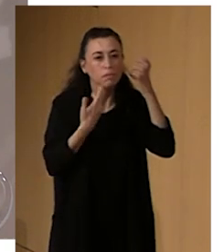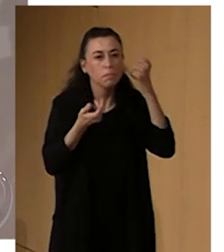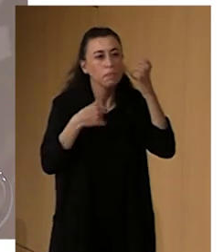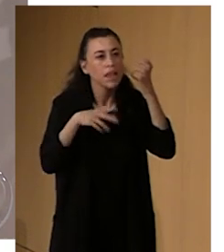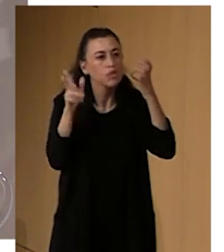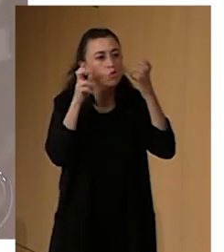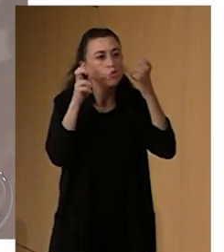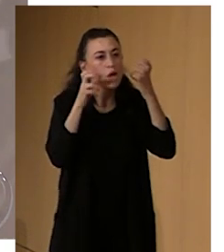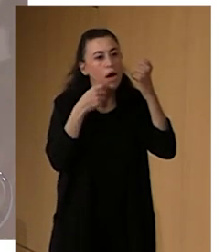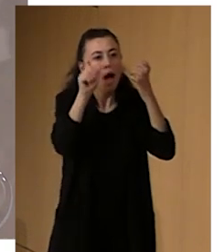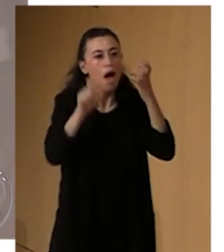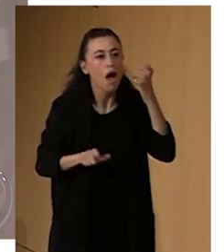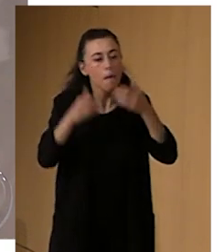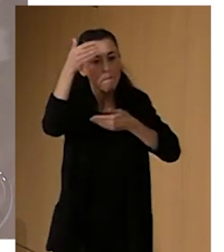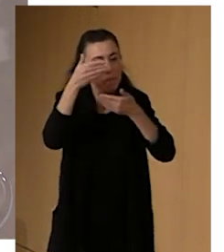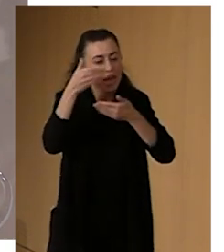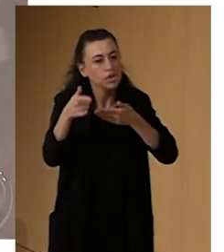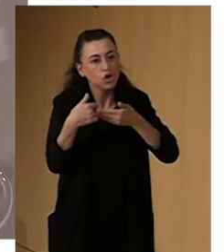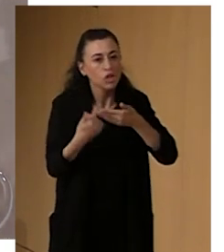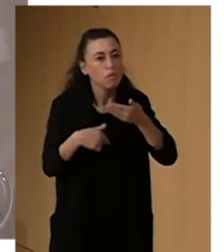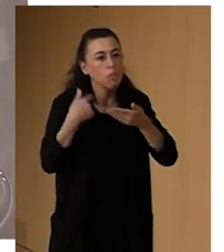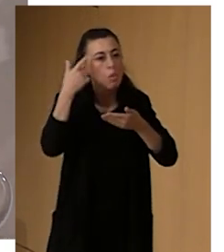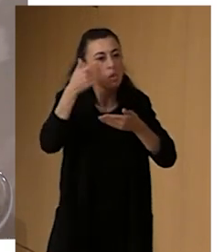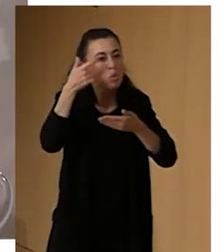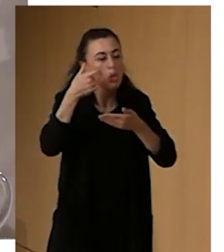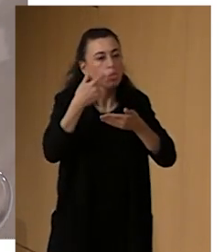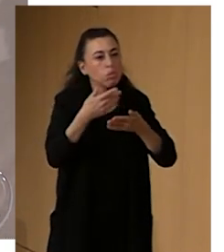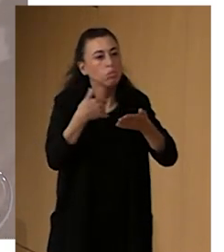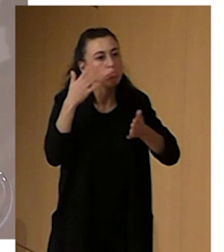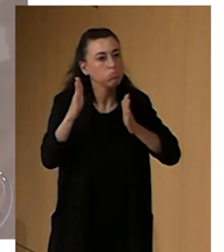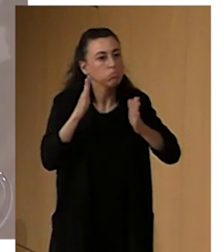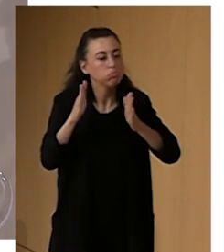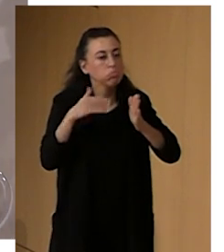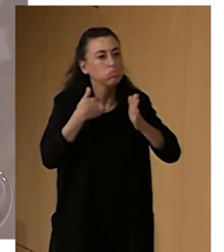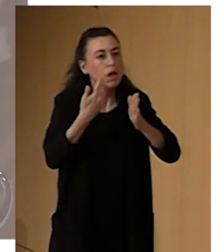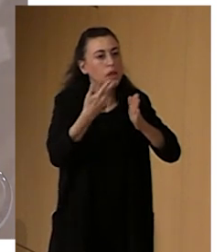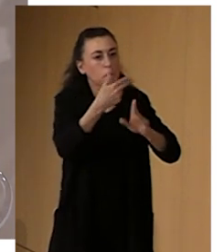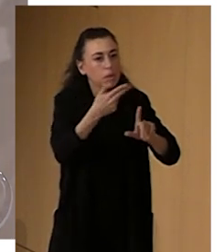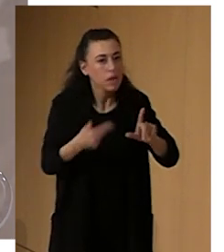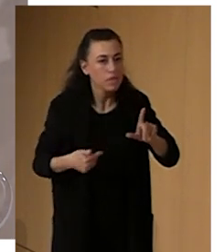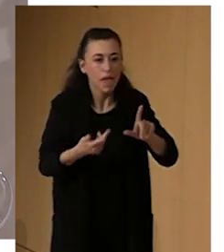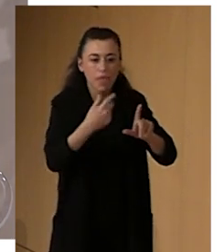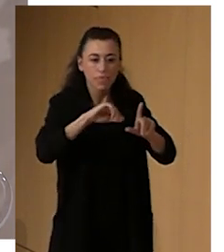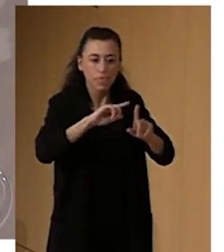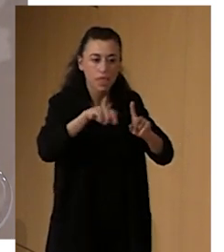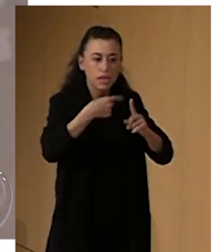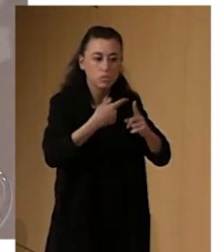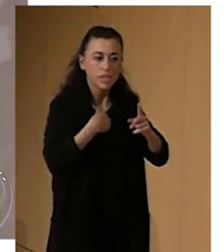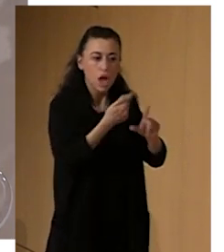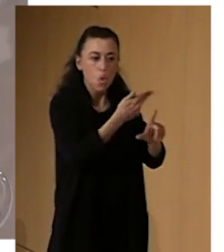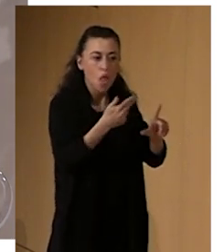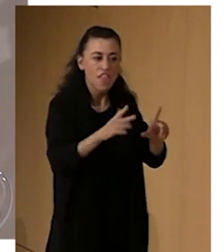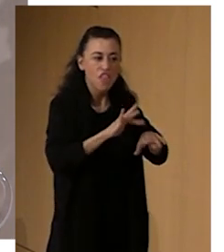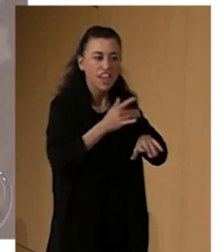y luego Perdón mientras la pintaba eh Y luego después tenía la oportunidad de pintarla pintarlo ellos mismos en un Lienzo digital